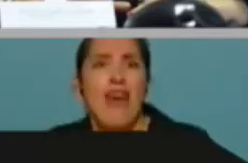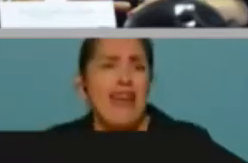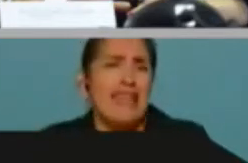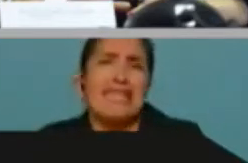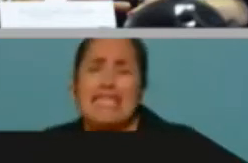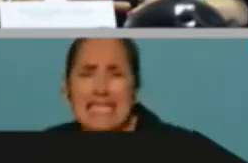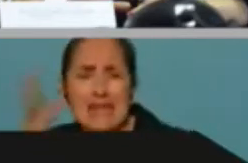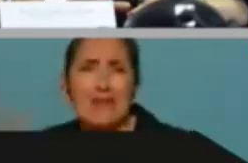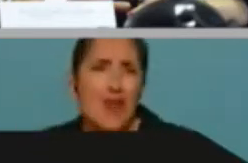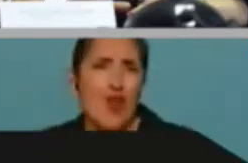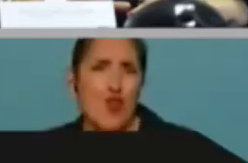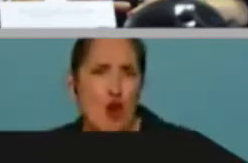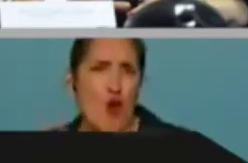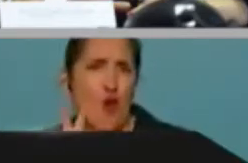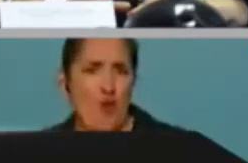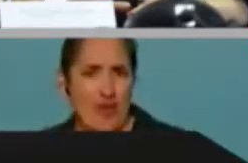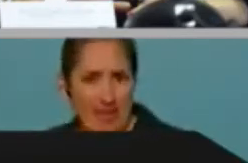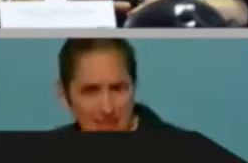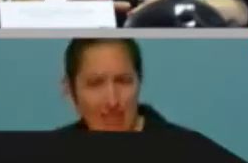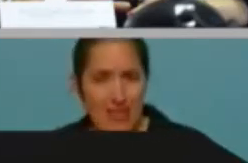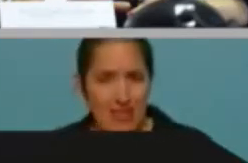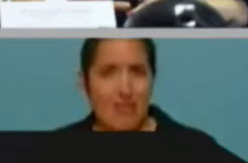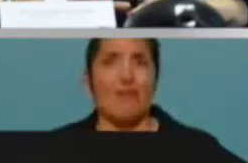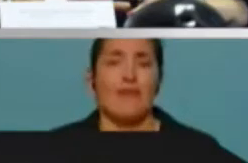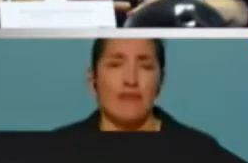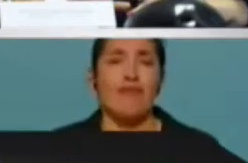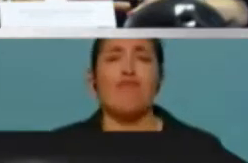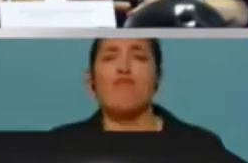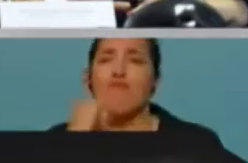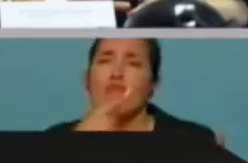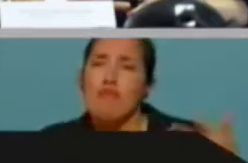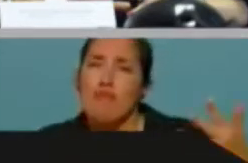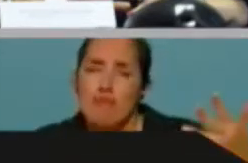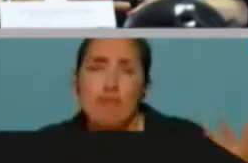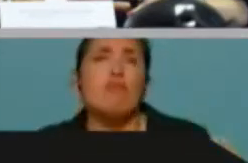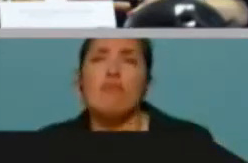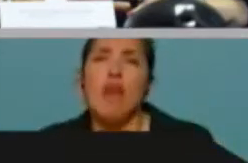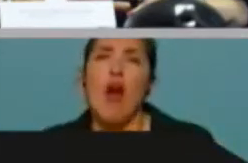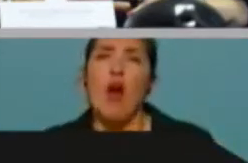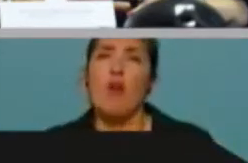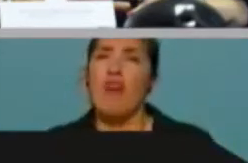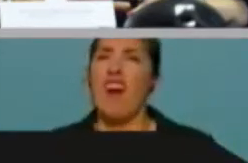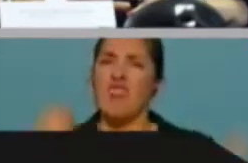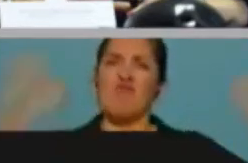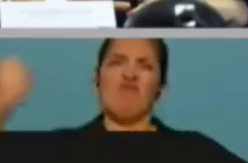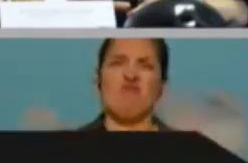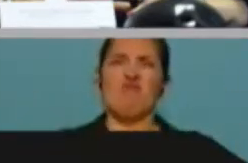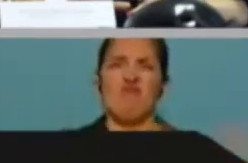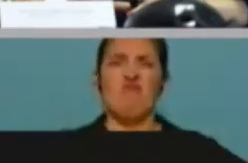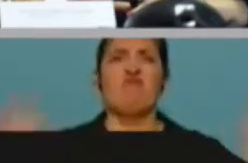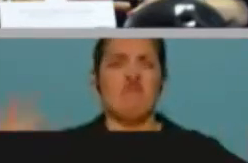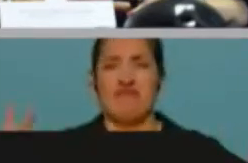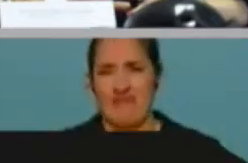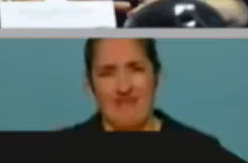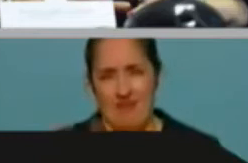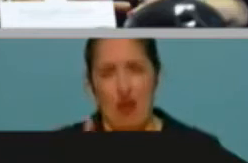no solamente fueron anticuarentena, sino que también hablaron de infectadura, que son los mismos que estuvieron en contra de